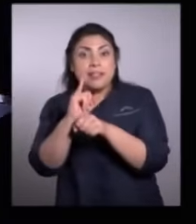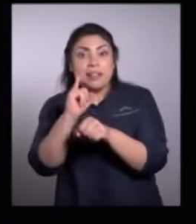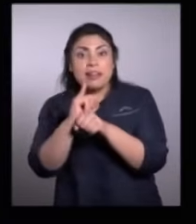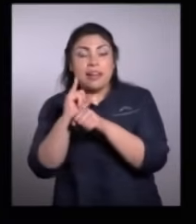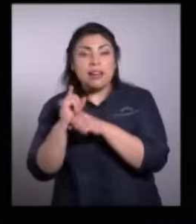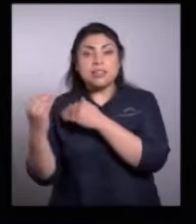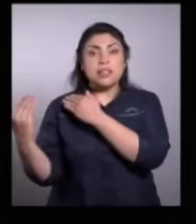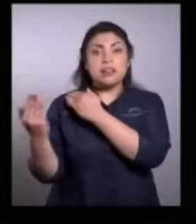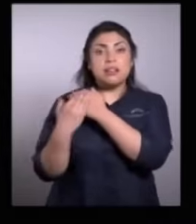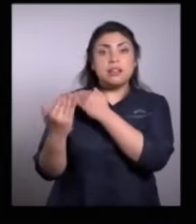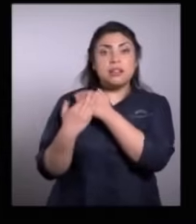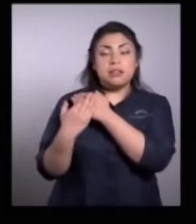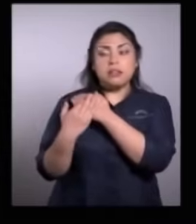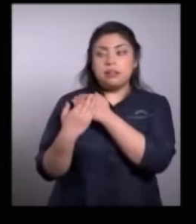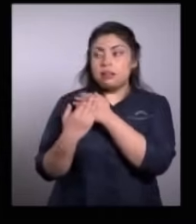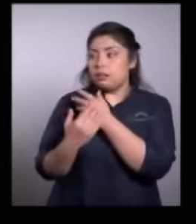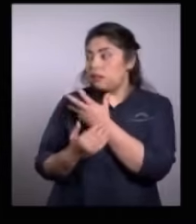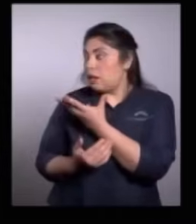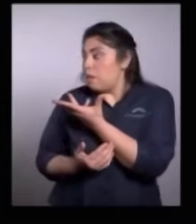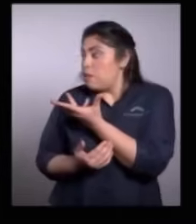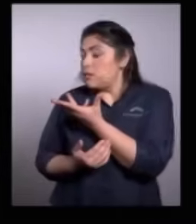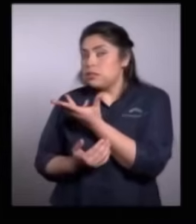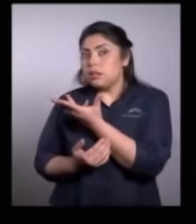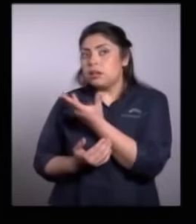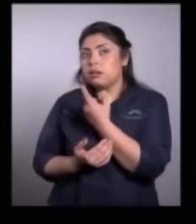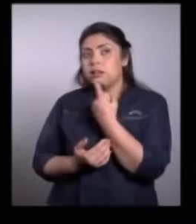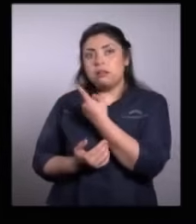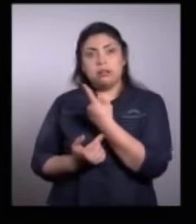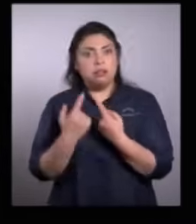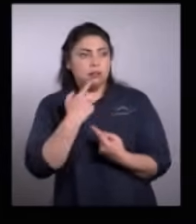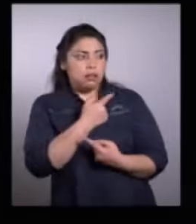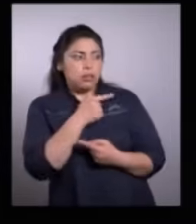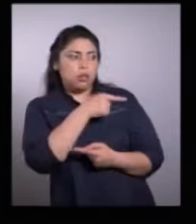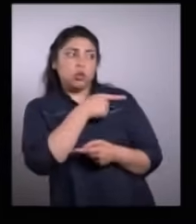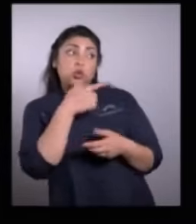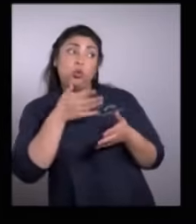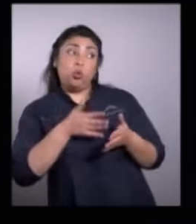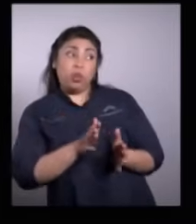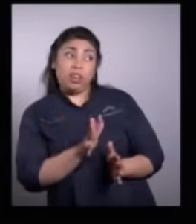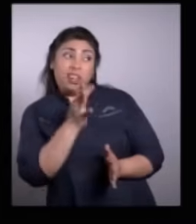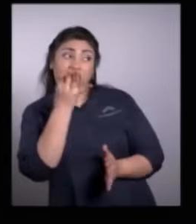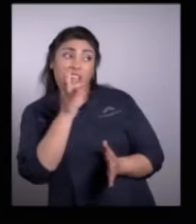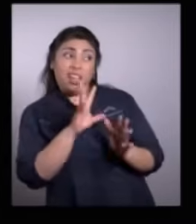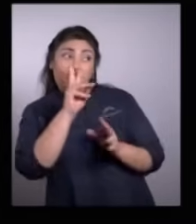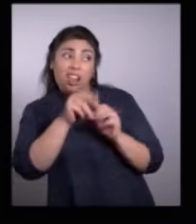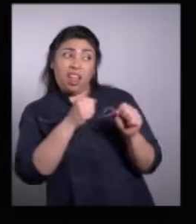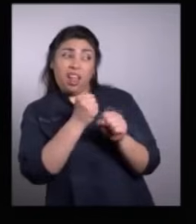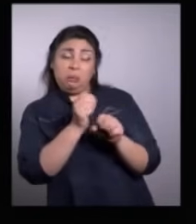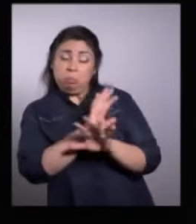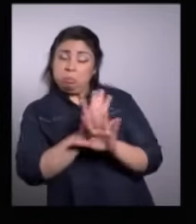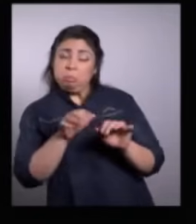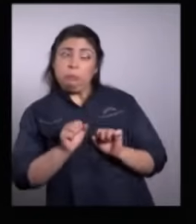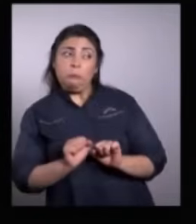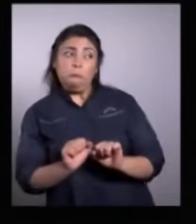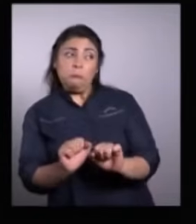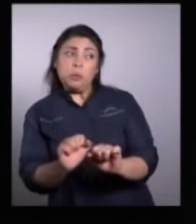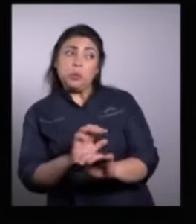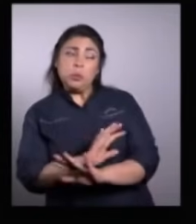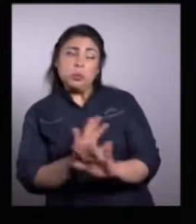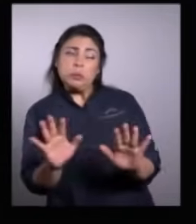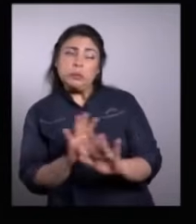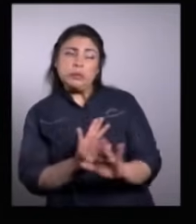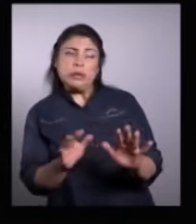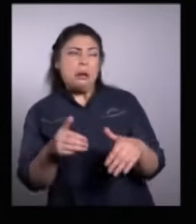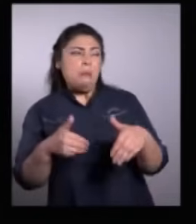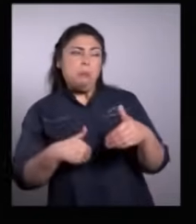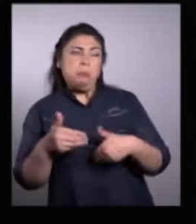Jesús le respondió No temas, cree solamente y serás salva Entrando en la casa No